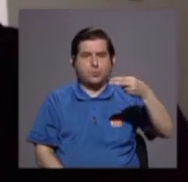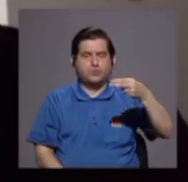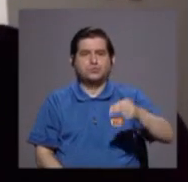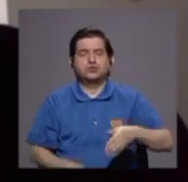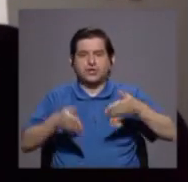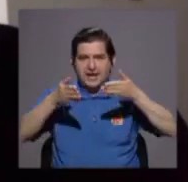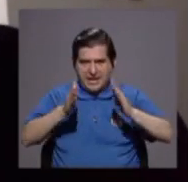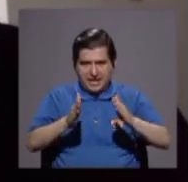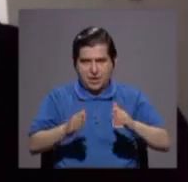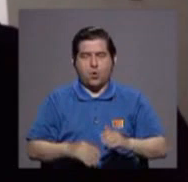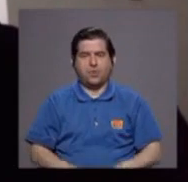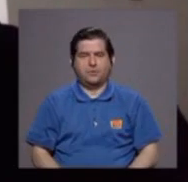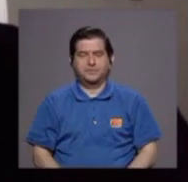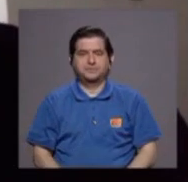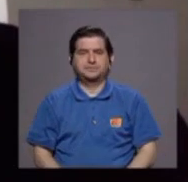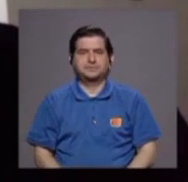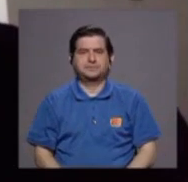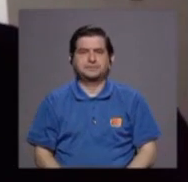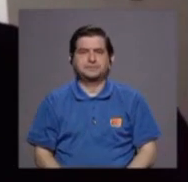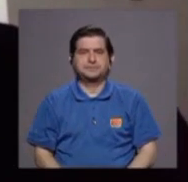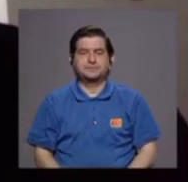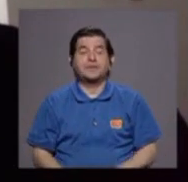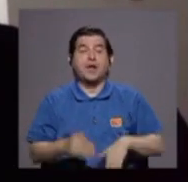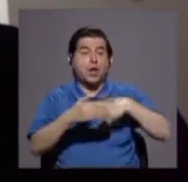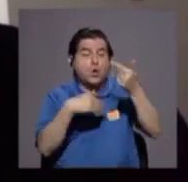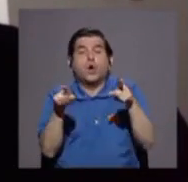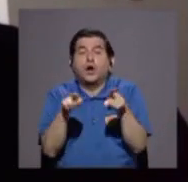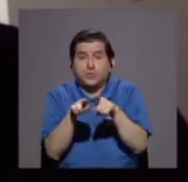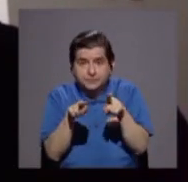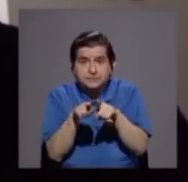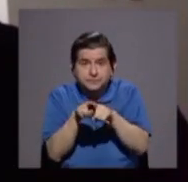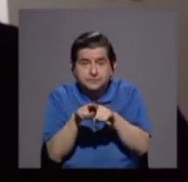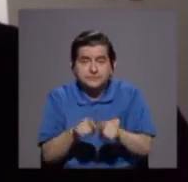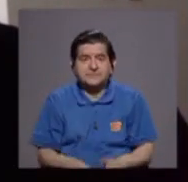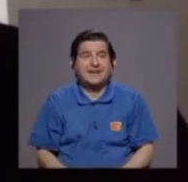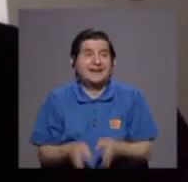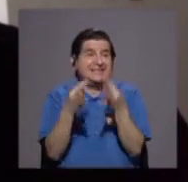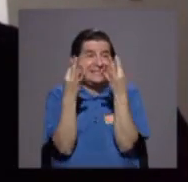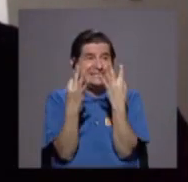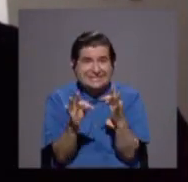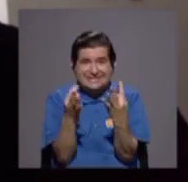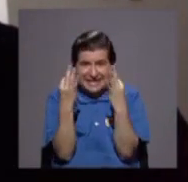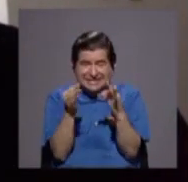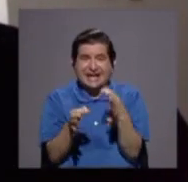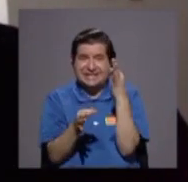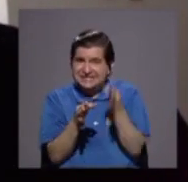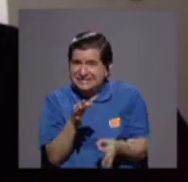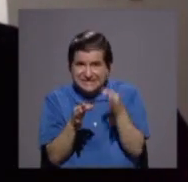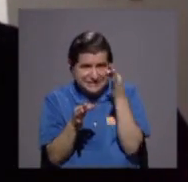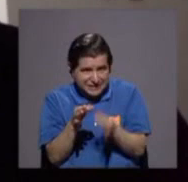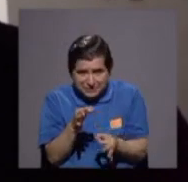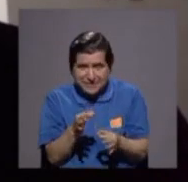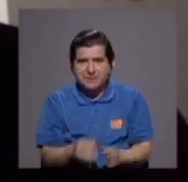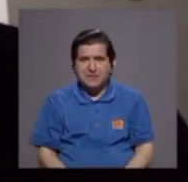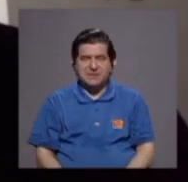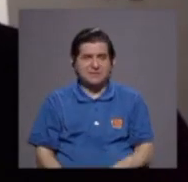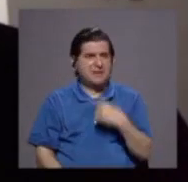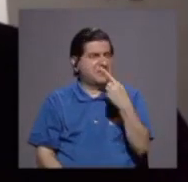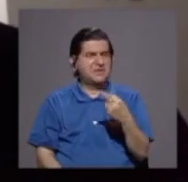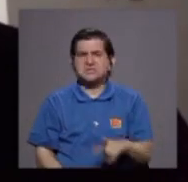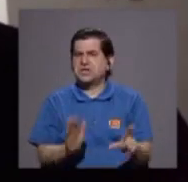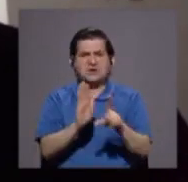hijo, George Bush. Y luego también que trate de simplemente